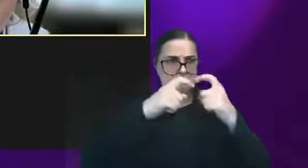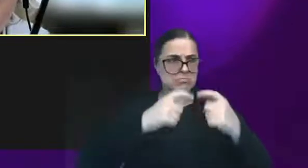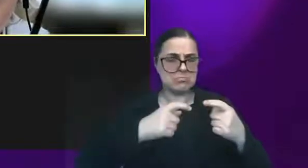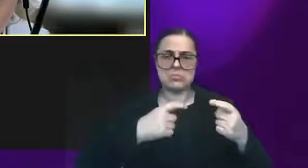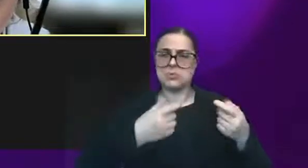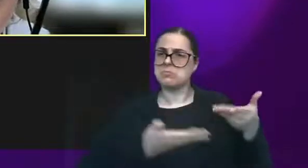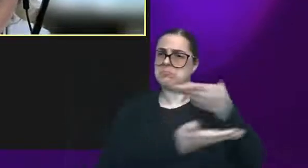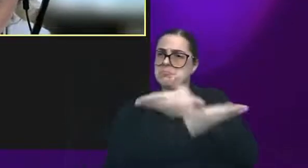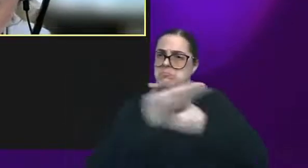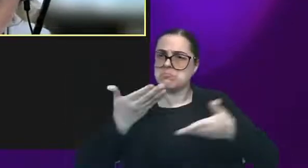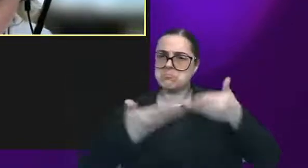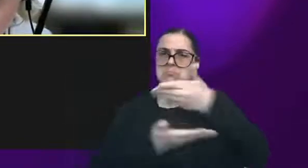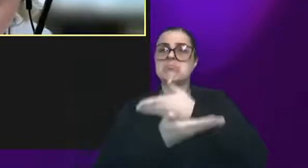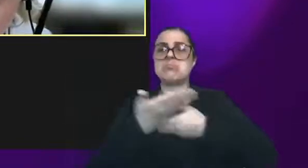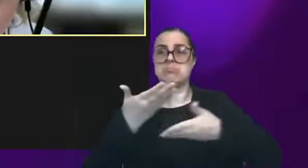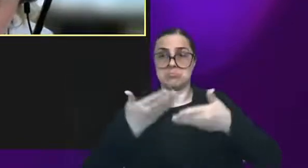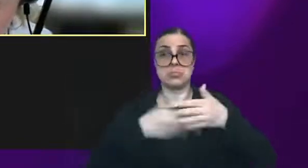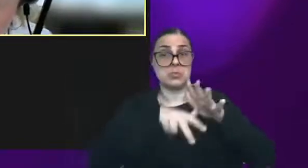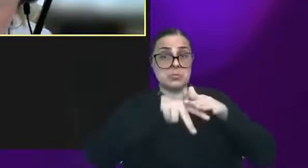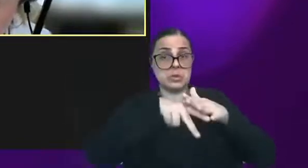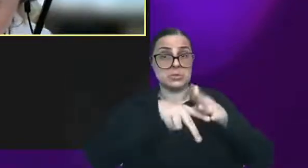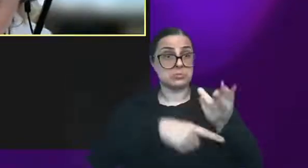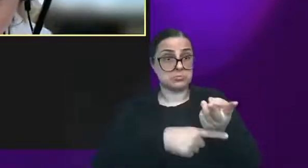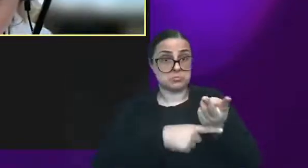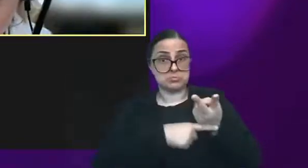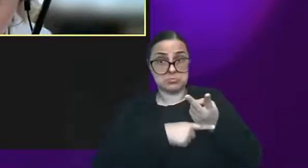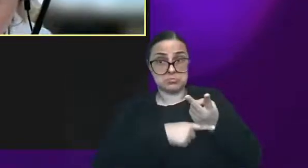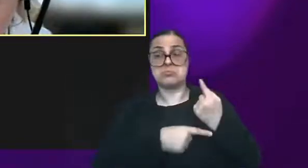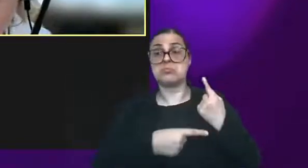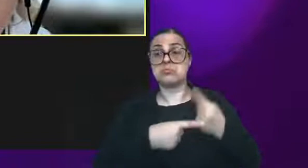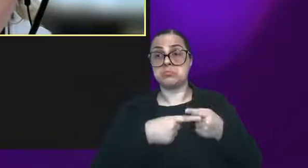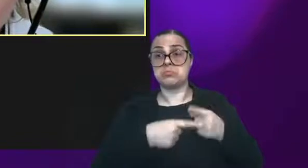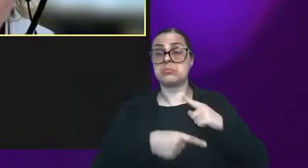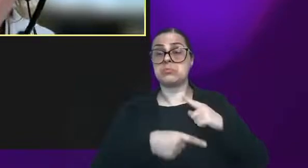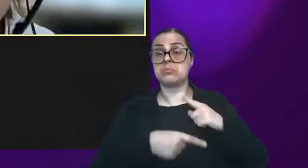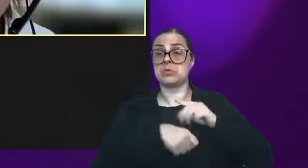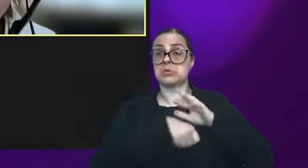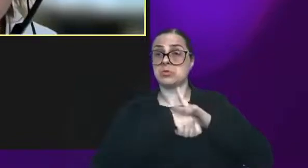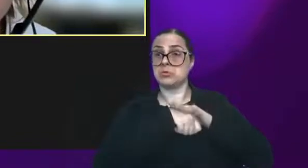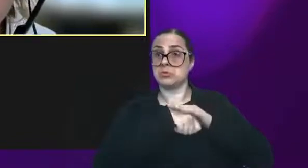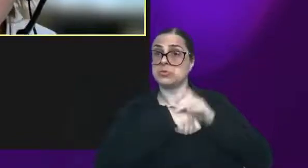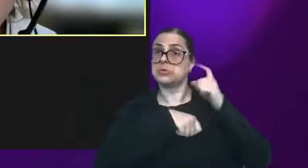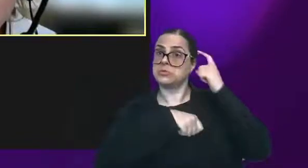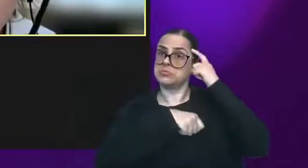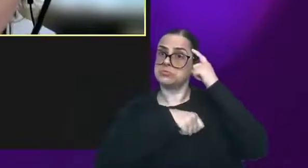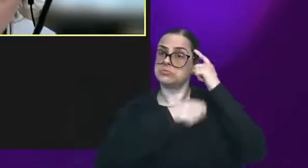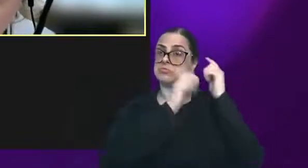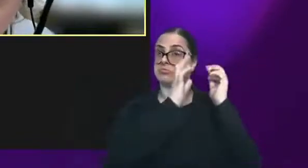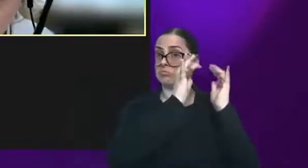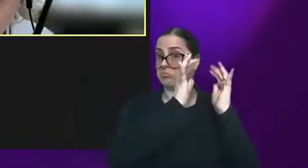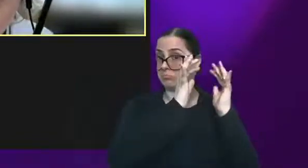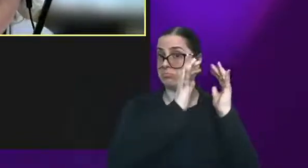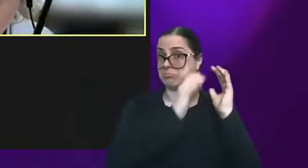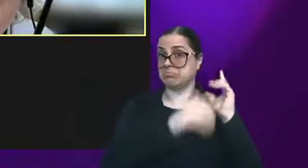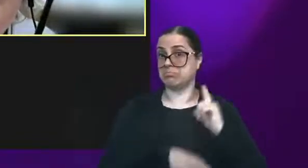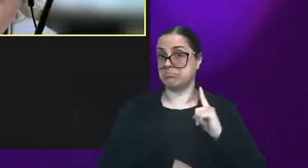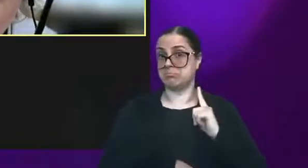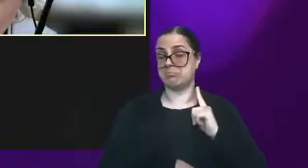patología neuroendocrina y definimos una estrategia particular en cada uno de ellos.